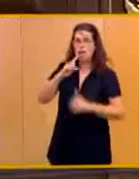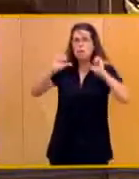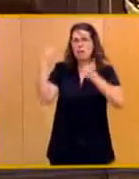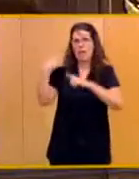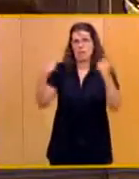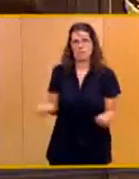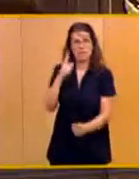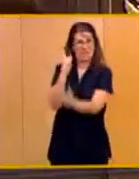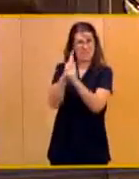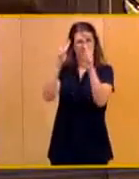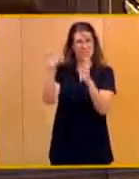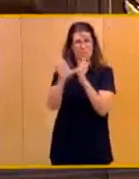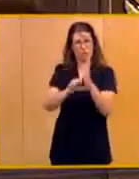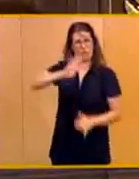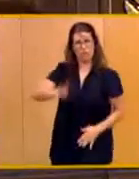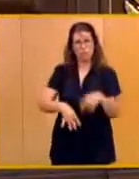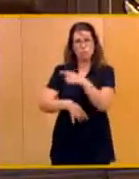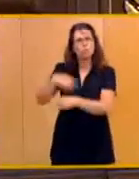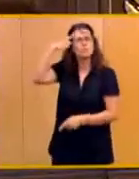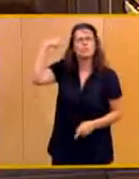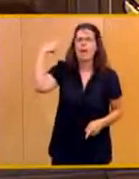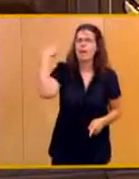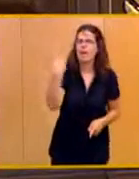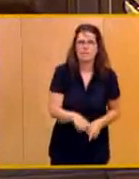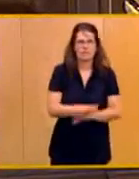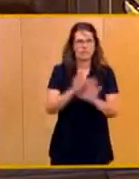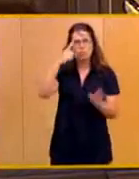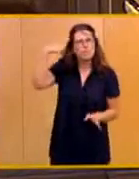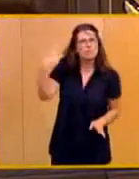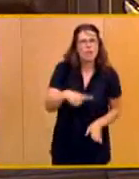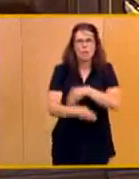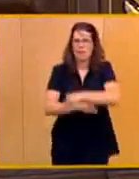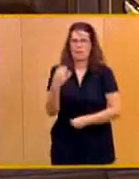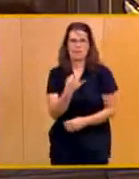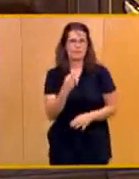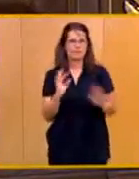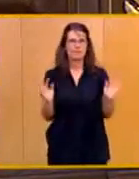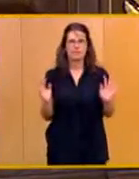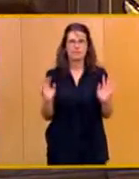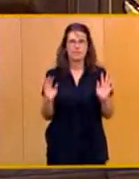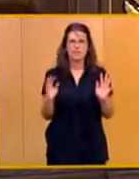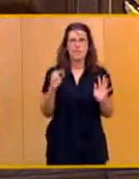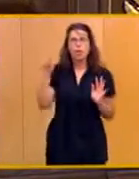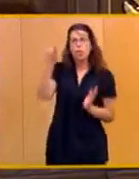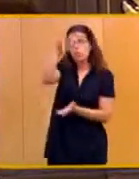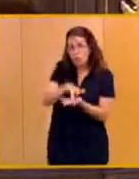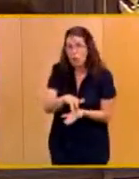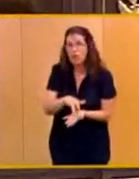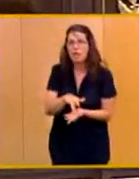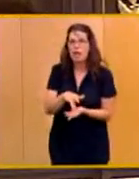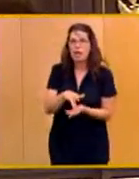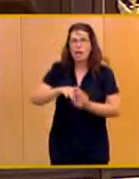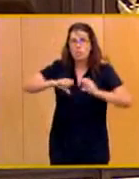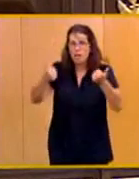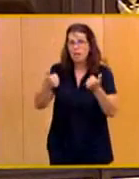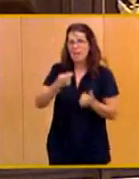Cataluña, sabían lo que hacían. Cuando se pusieron a recoger firmas por toda